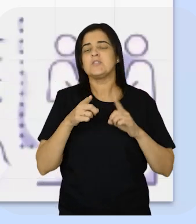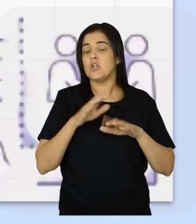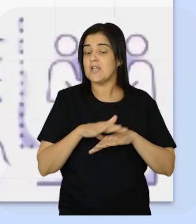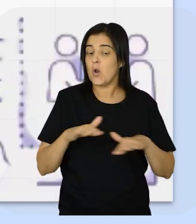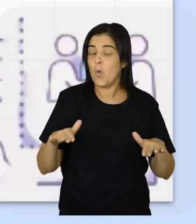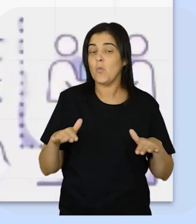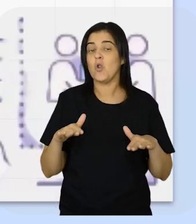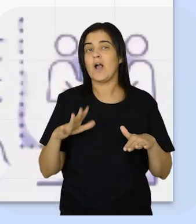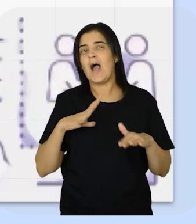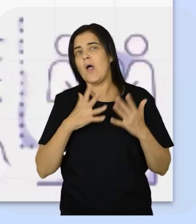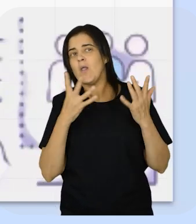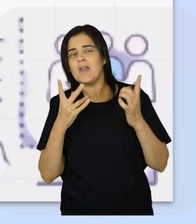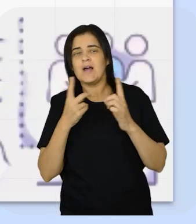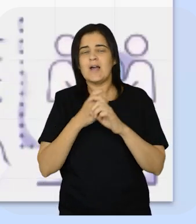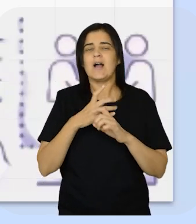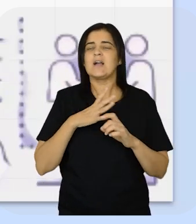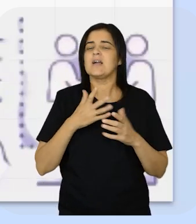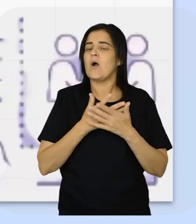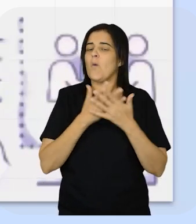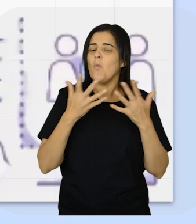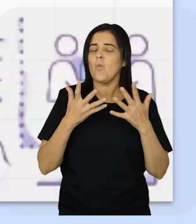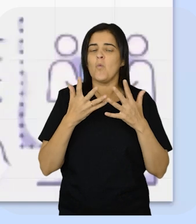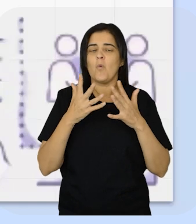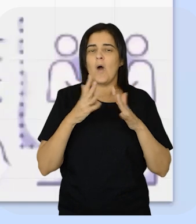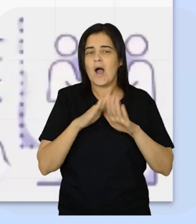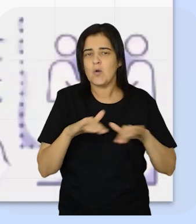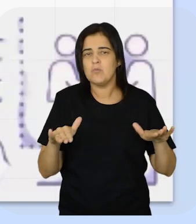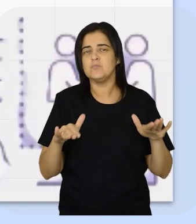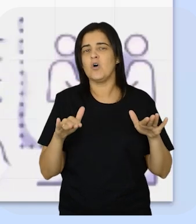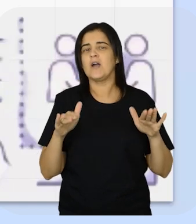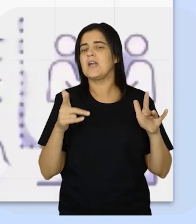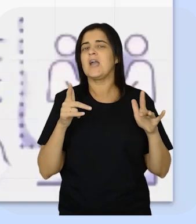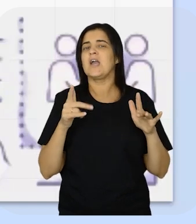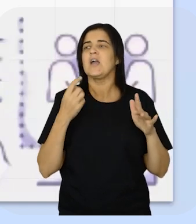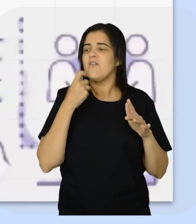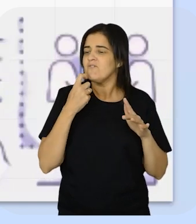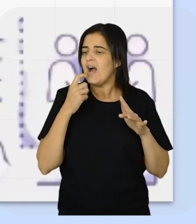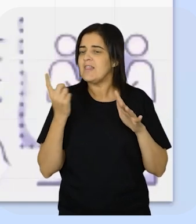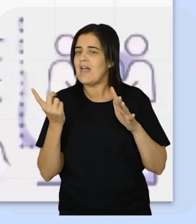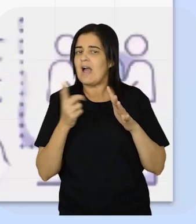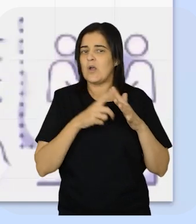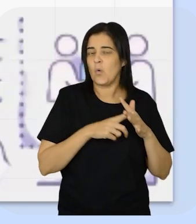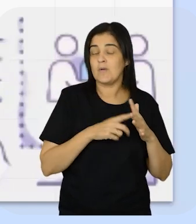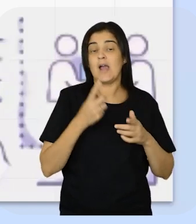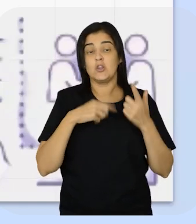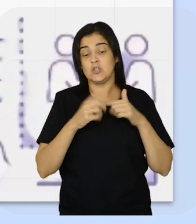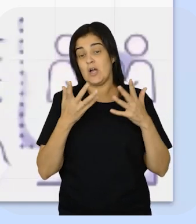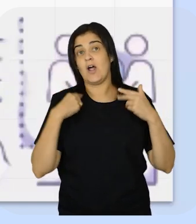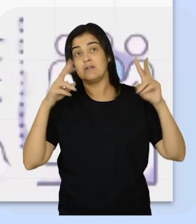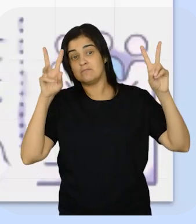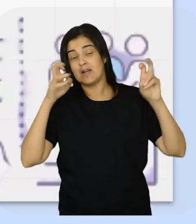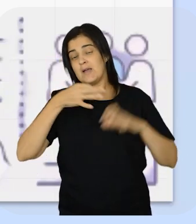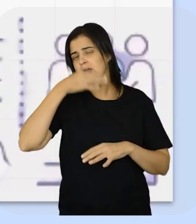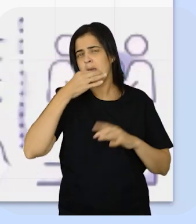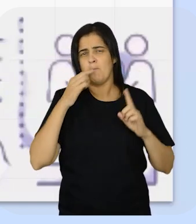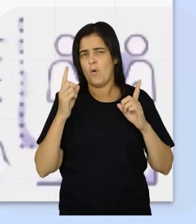lleva a que haya algún alumno que nos quede por incluir. Entonces, el título de mi ponencia, que es